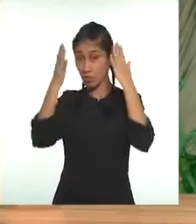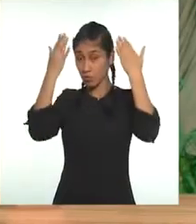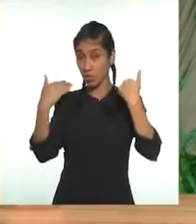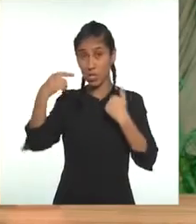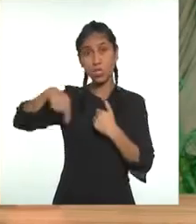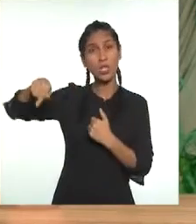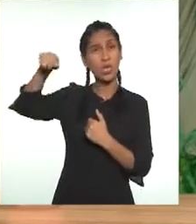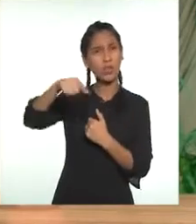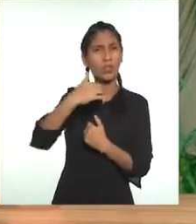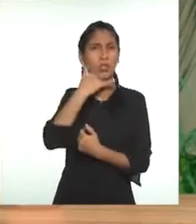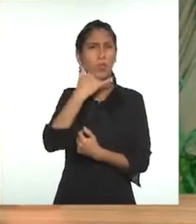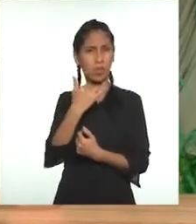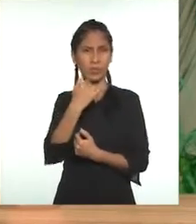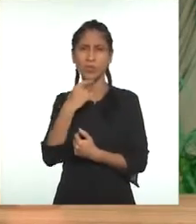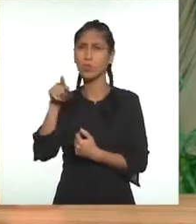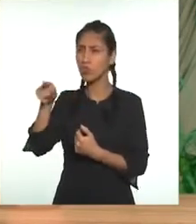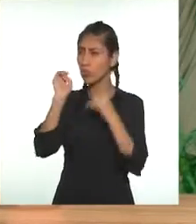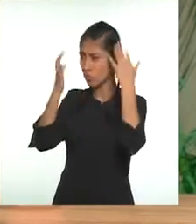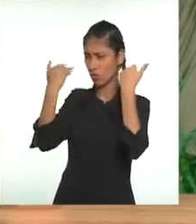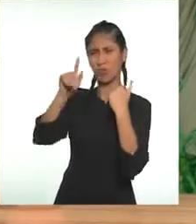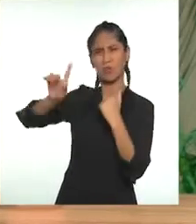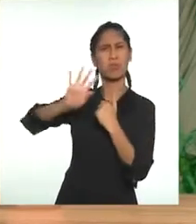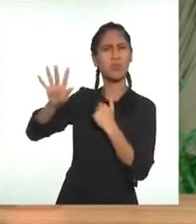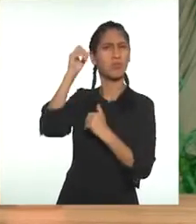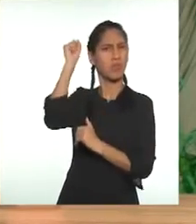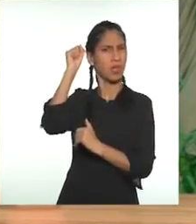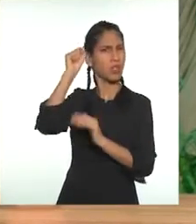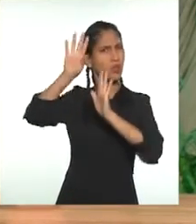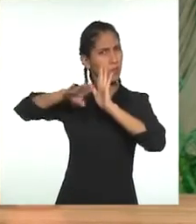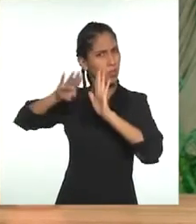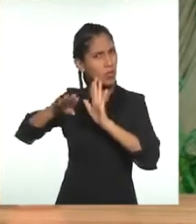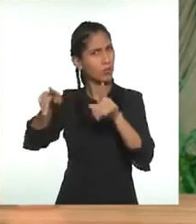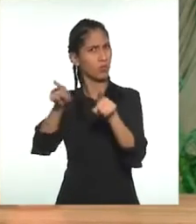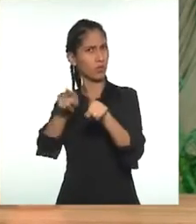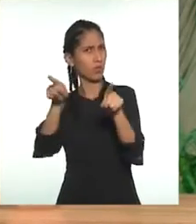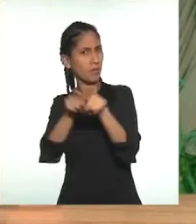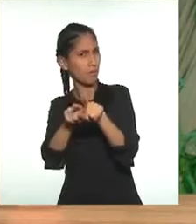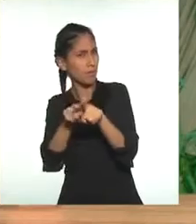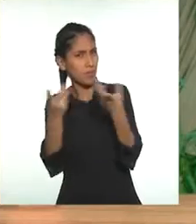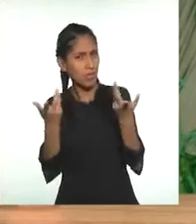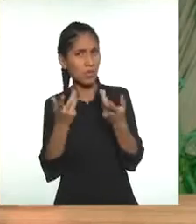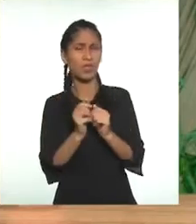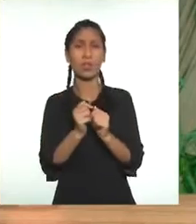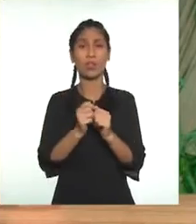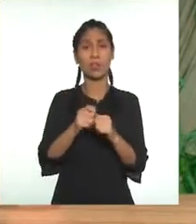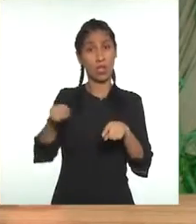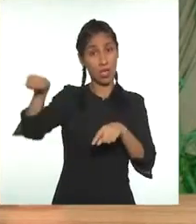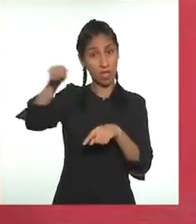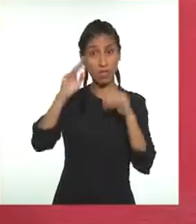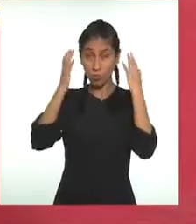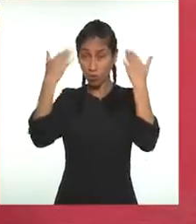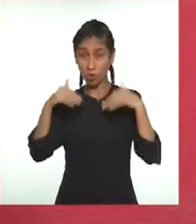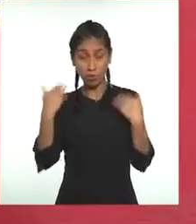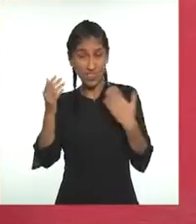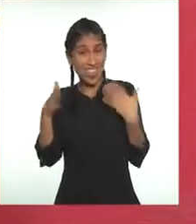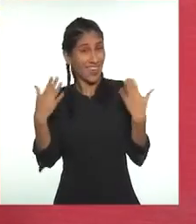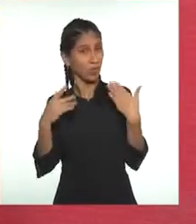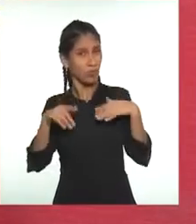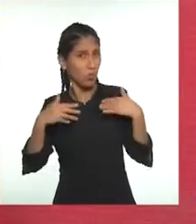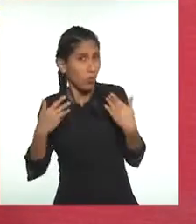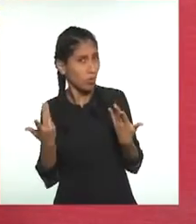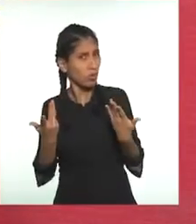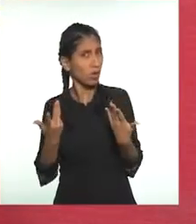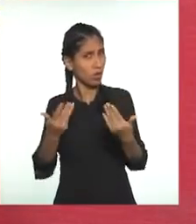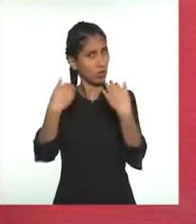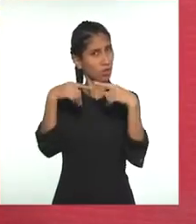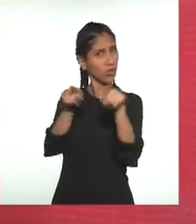ser mujeres, tenían menos derechos que los varones y también menos oportunidades de realizarse y de buscar su felicidad. E incluso